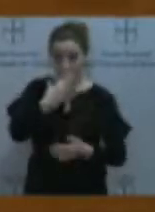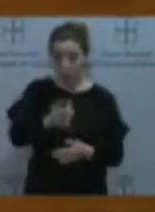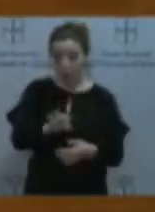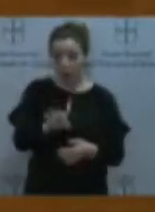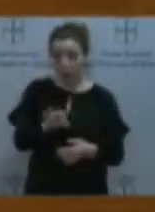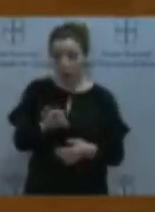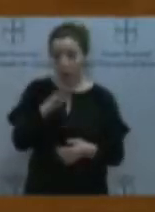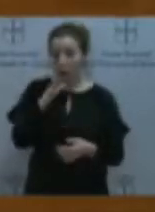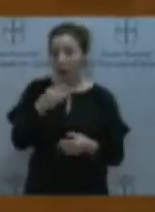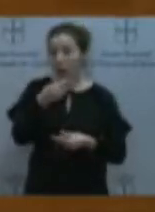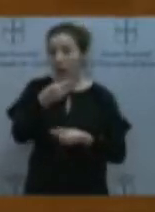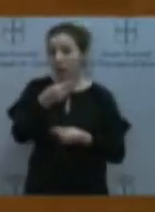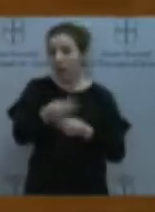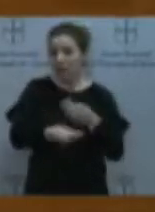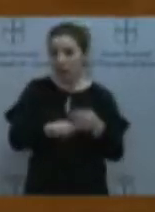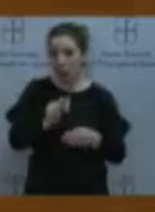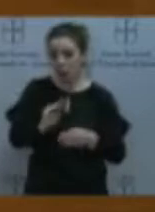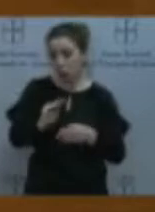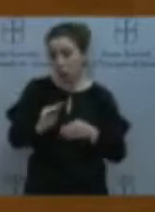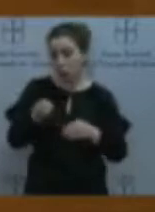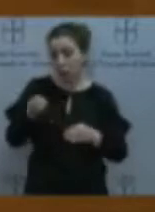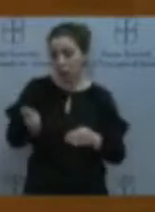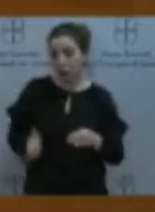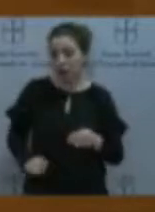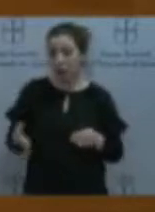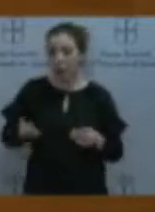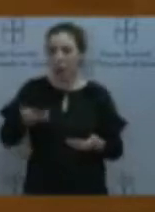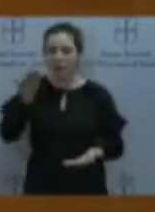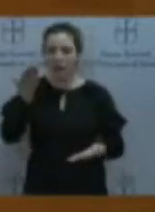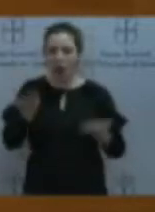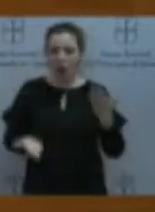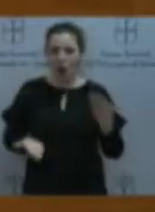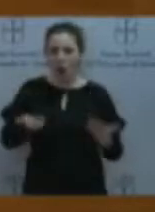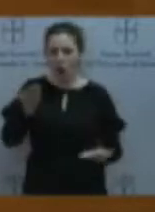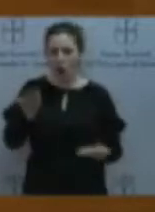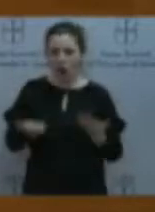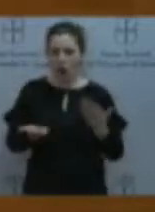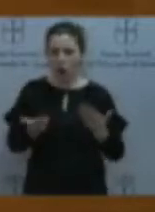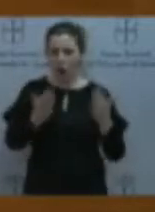que había que valorar, nos baremos